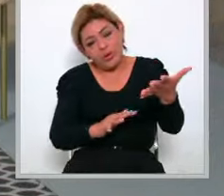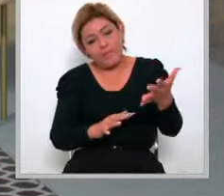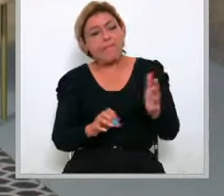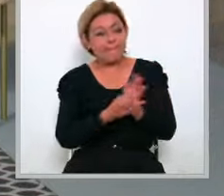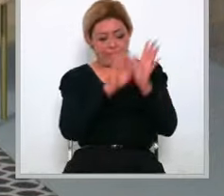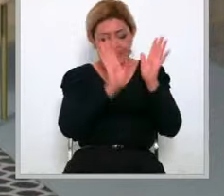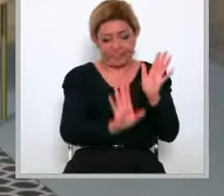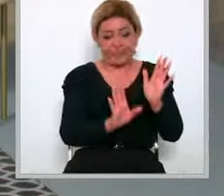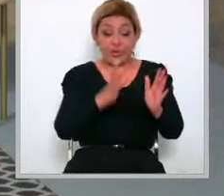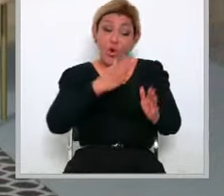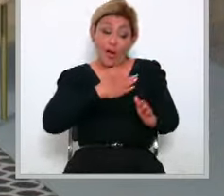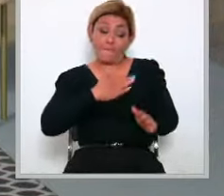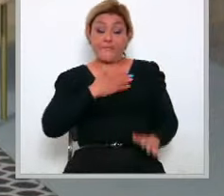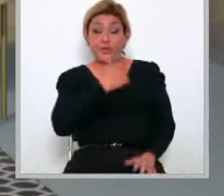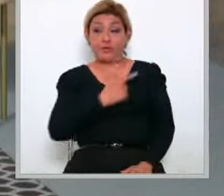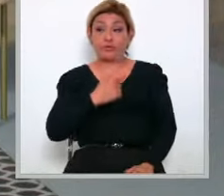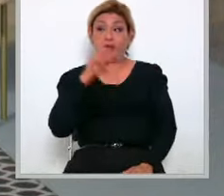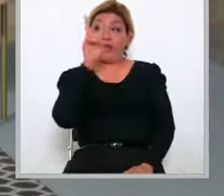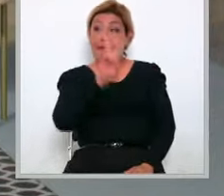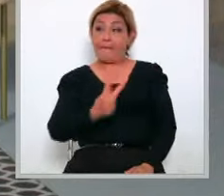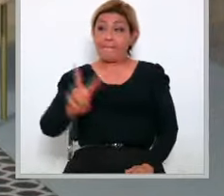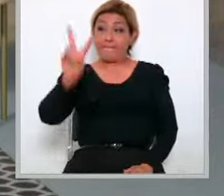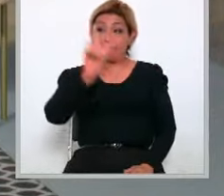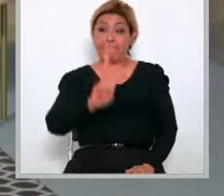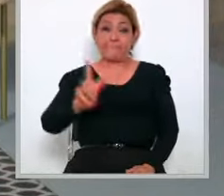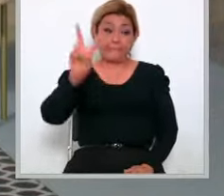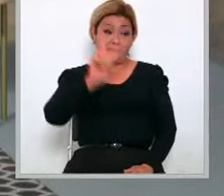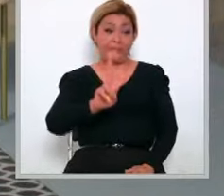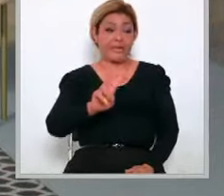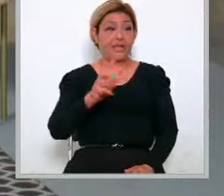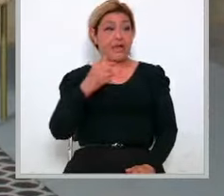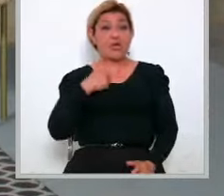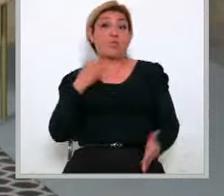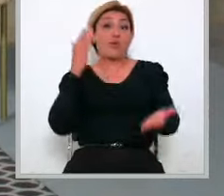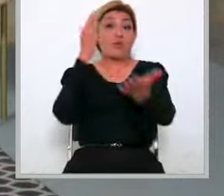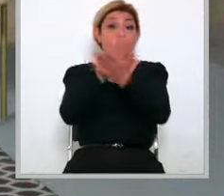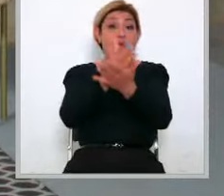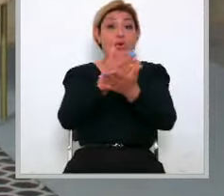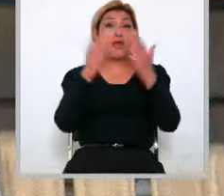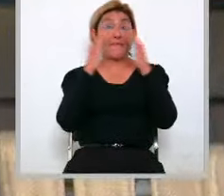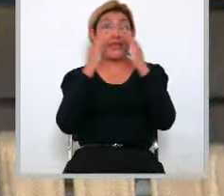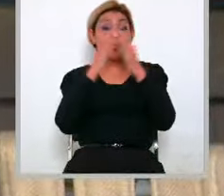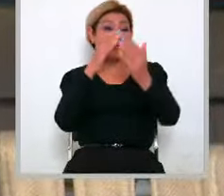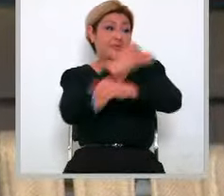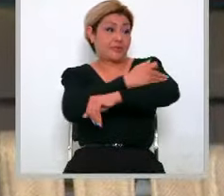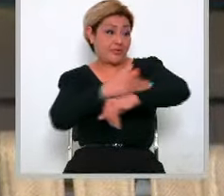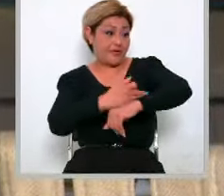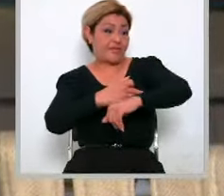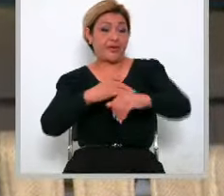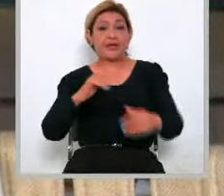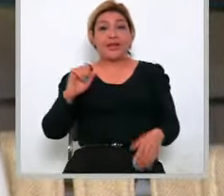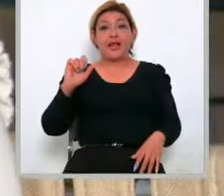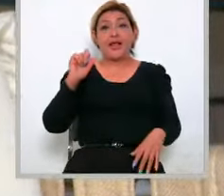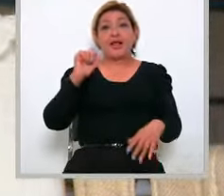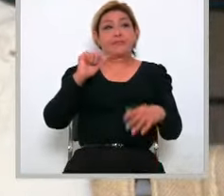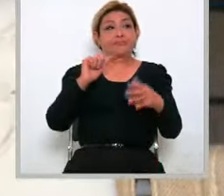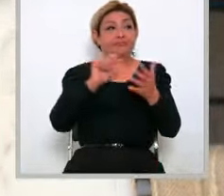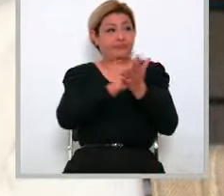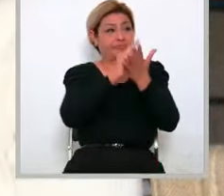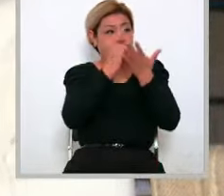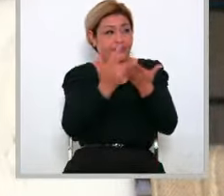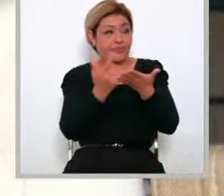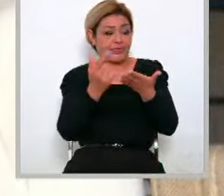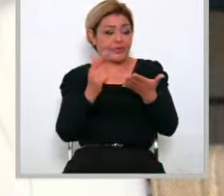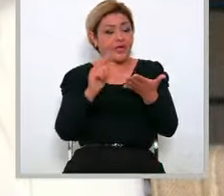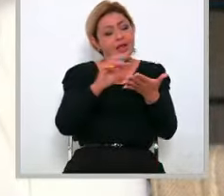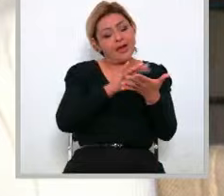viernes porque ya significa que voy a tener un tiempo más libre de estar fuera de la escuela y llegar directamente a la casa. A mí igual, porque los fines de semana me